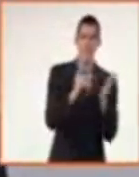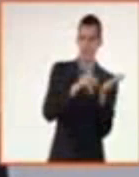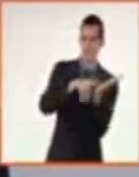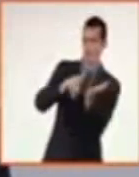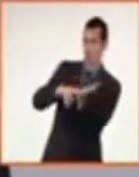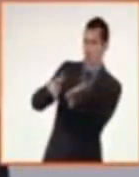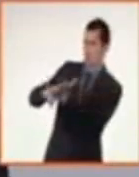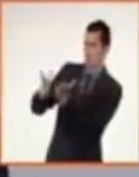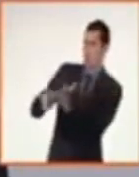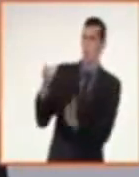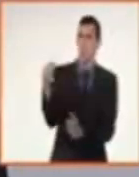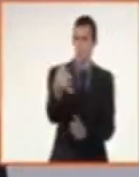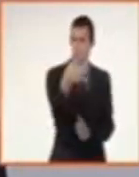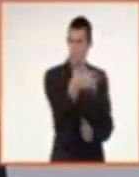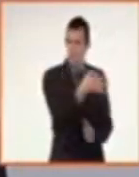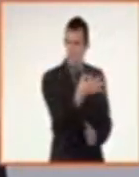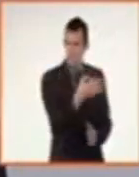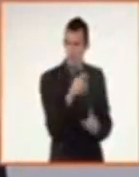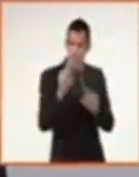expresando su desacuerdo